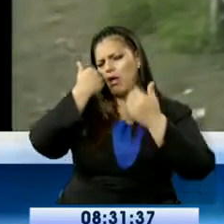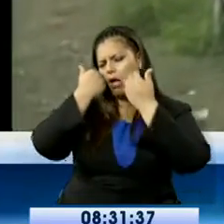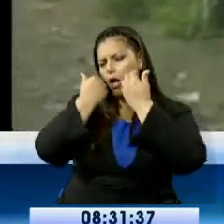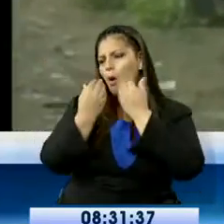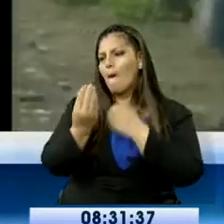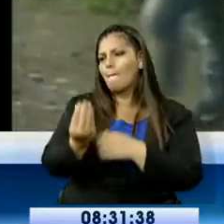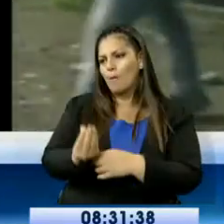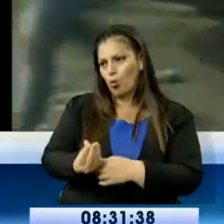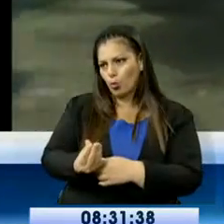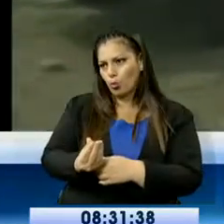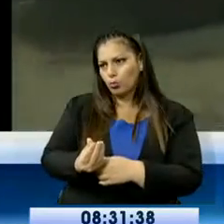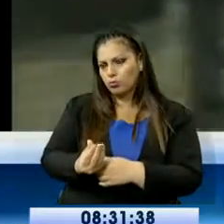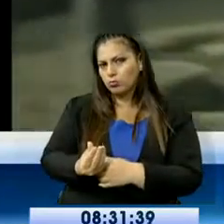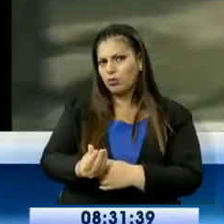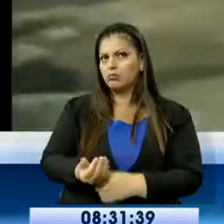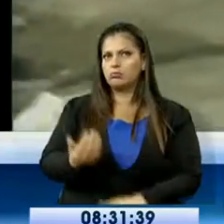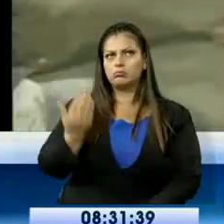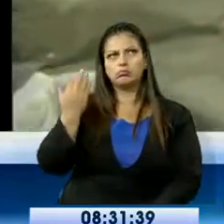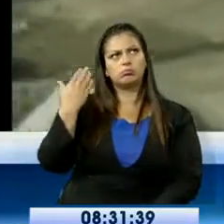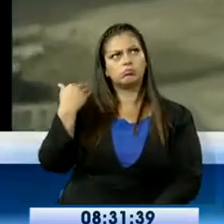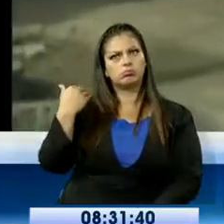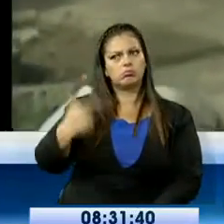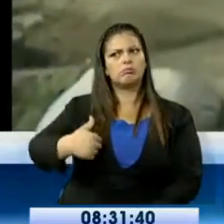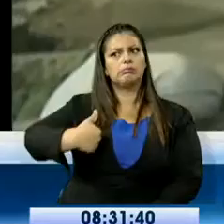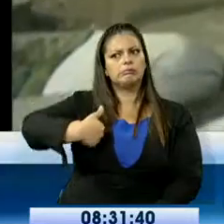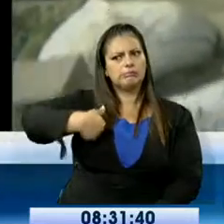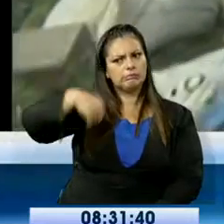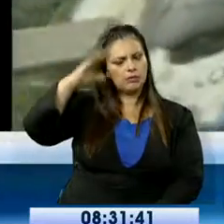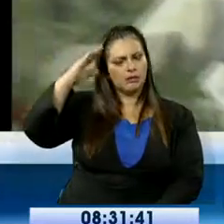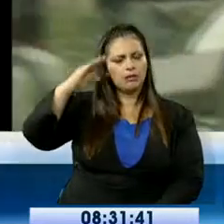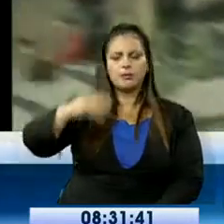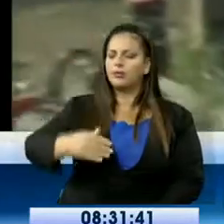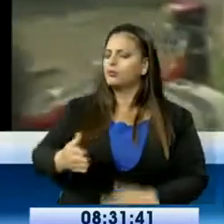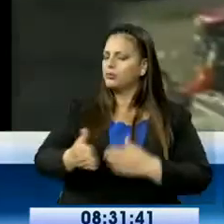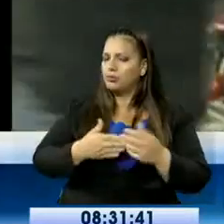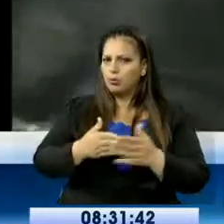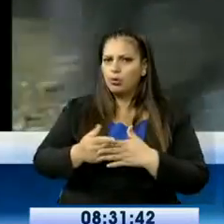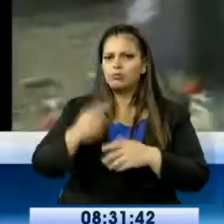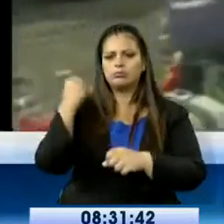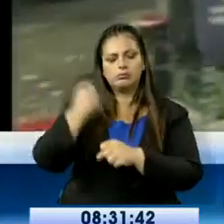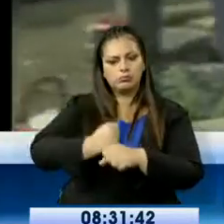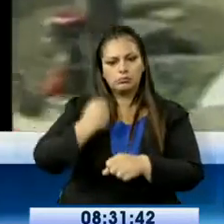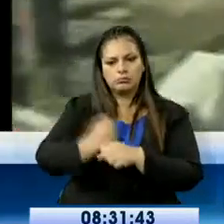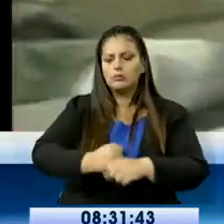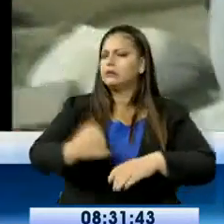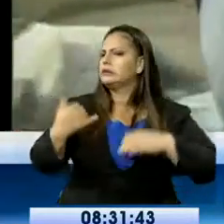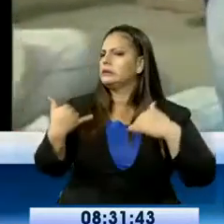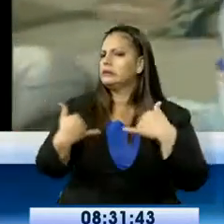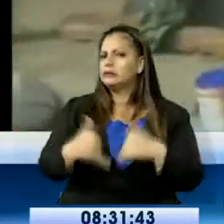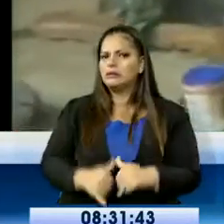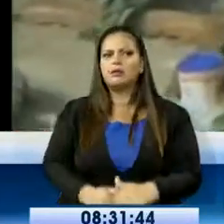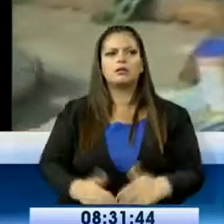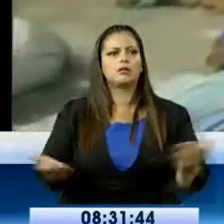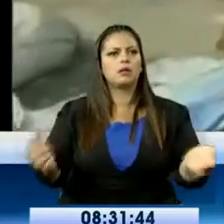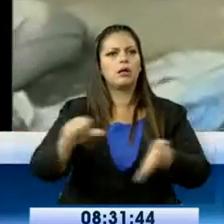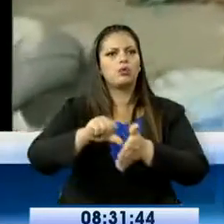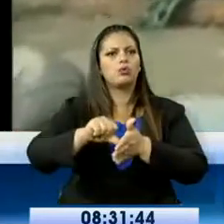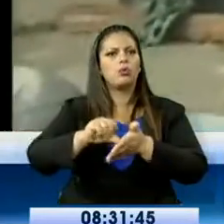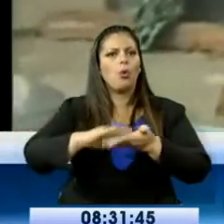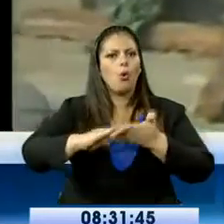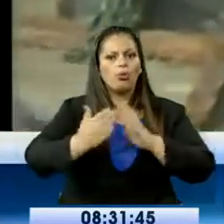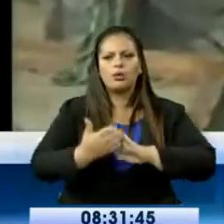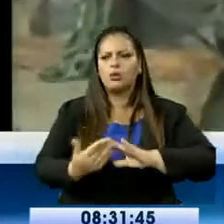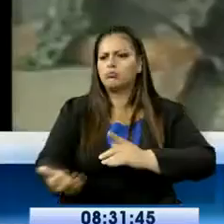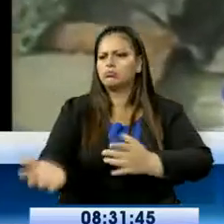tenemos que estamos redoblando esfuerzos como ustedes pueden ver en esta mañana pero requerimos mucho el trabajo la ciudadanía el empeoramiento de la comunidad como